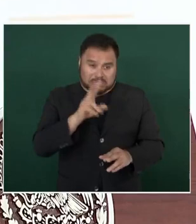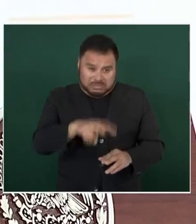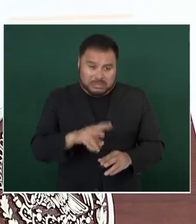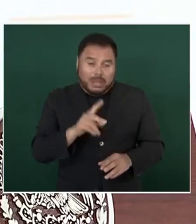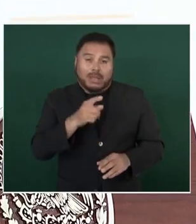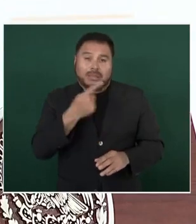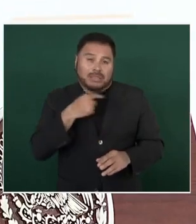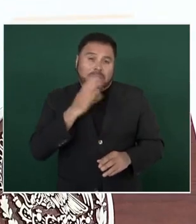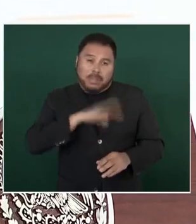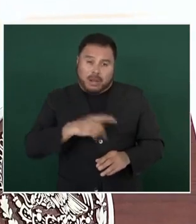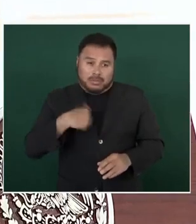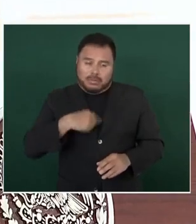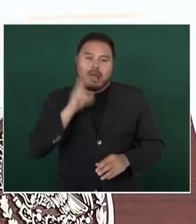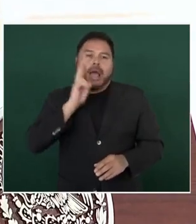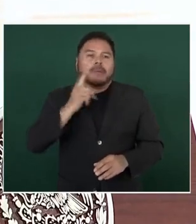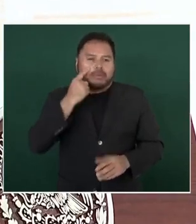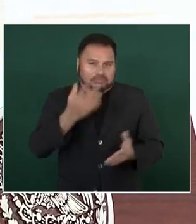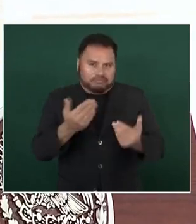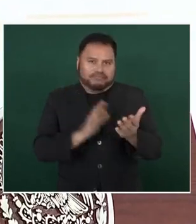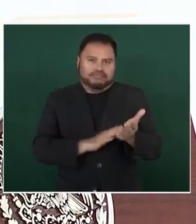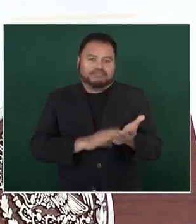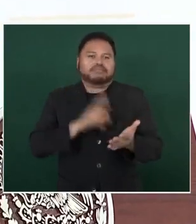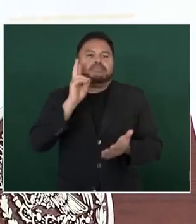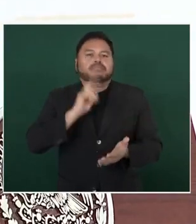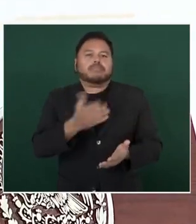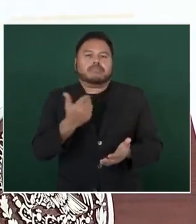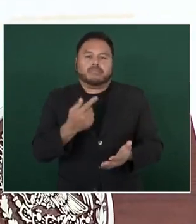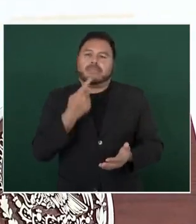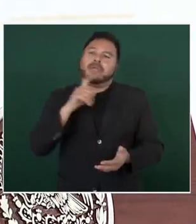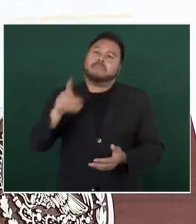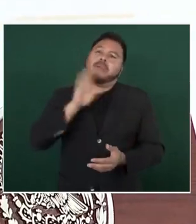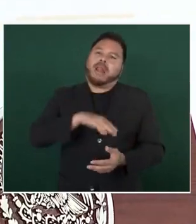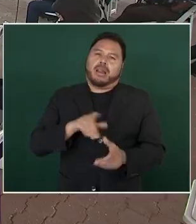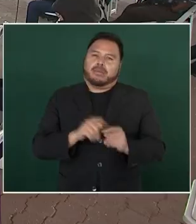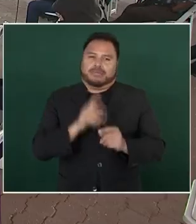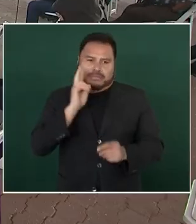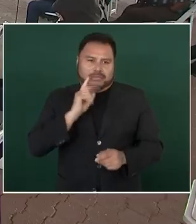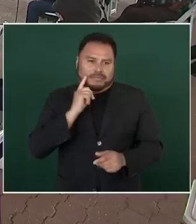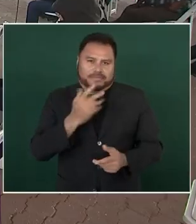presenten. Pues es muy sencillo, ¿no? No nada más acusar por acusar, ¿no?